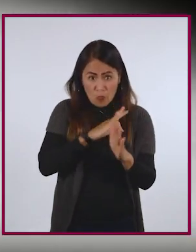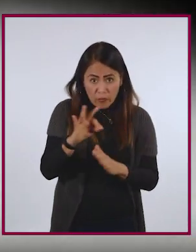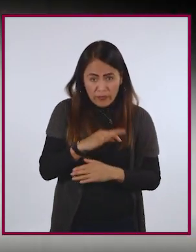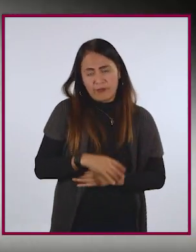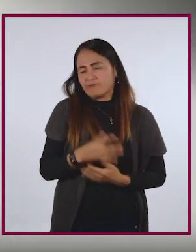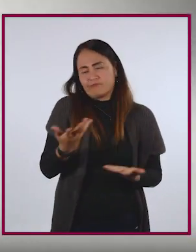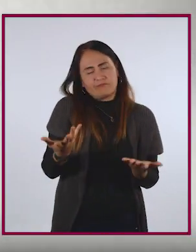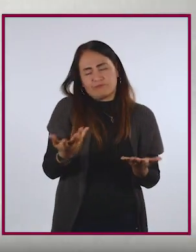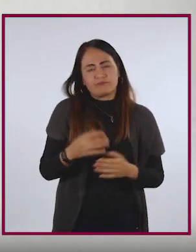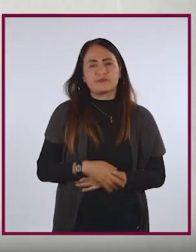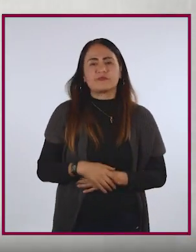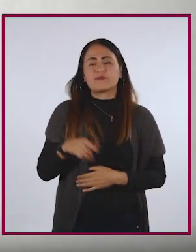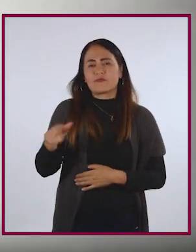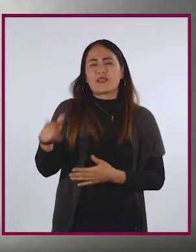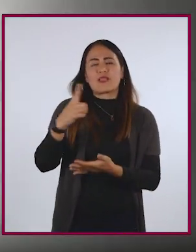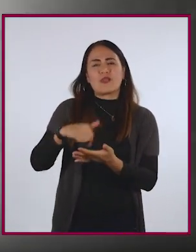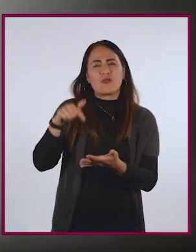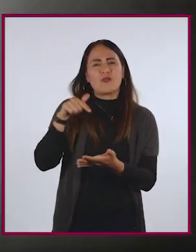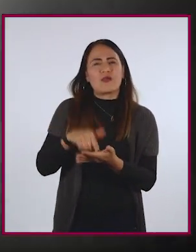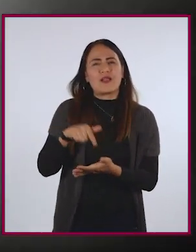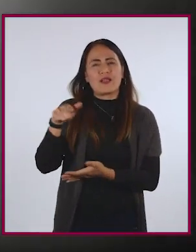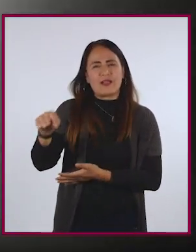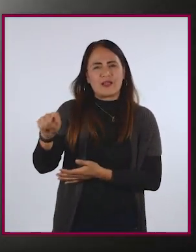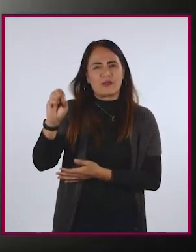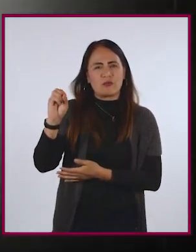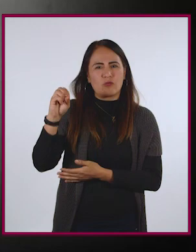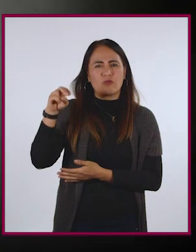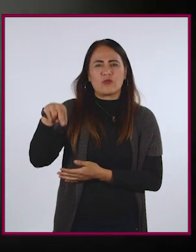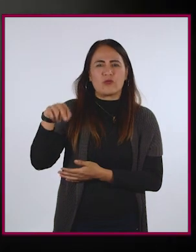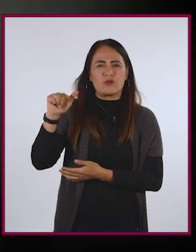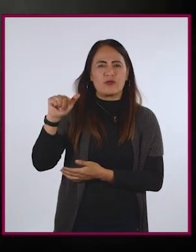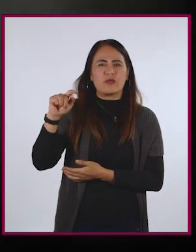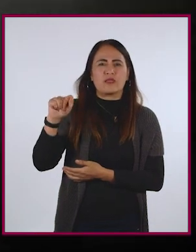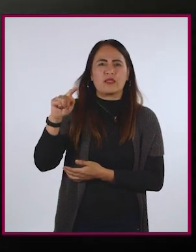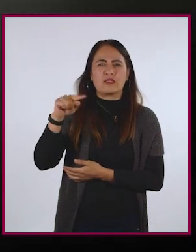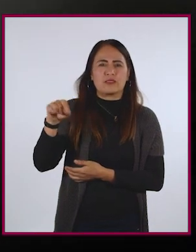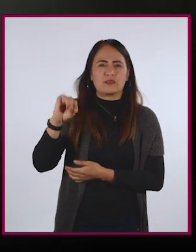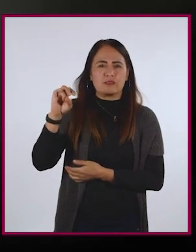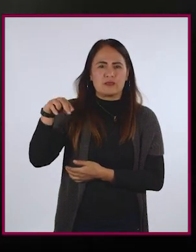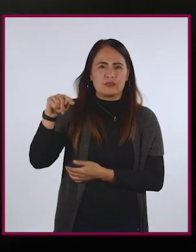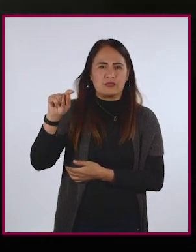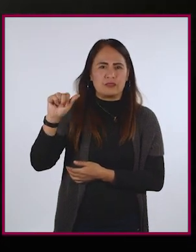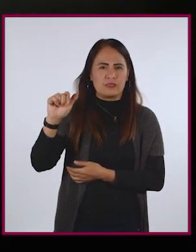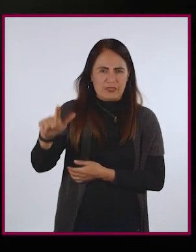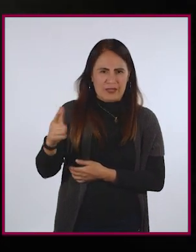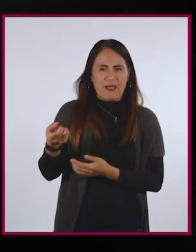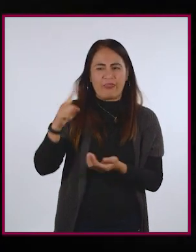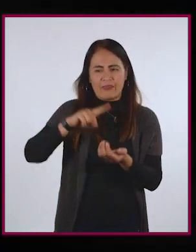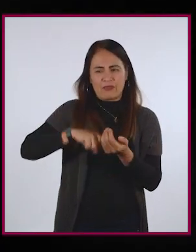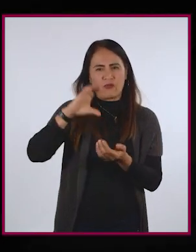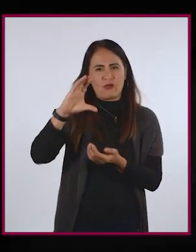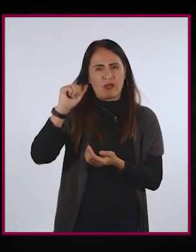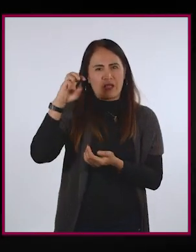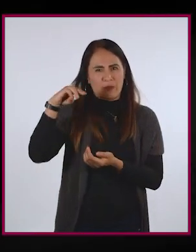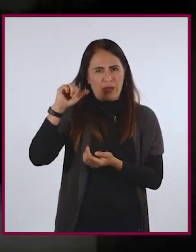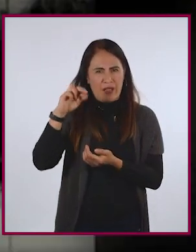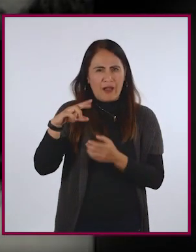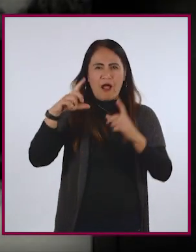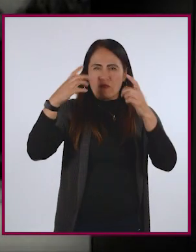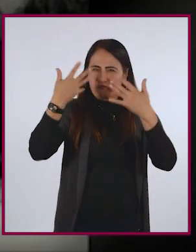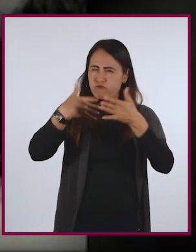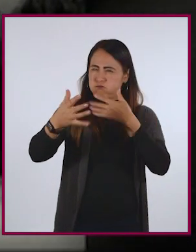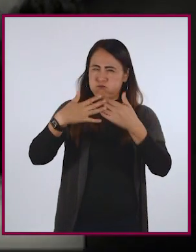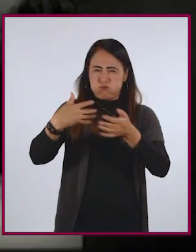El telescopio que se instaló en Tonantzintla fue la llamada Cámara Schmidt, un aparato innovador y revolucionario para